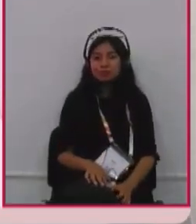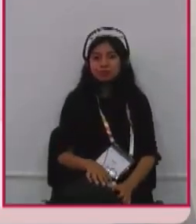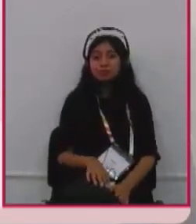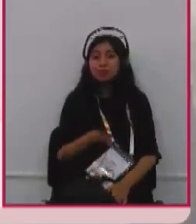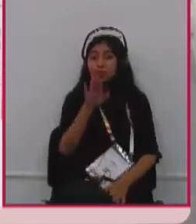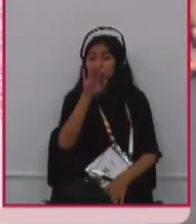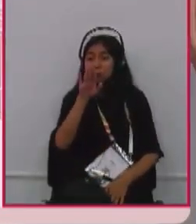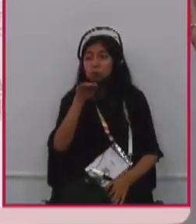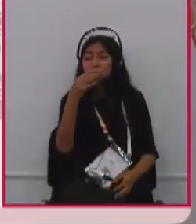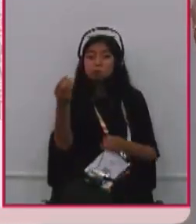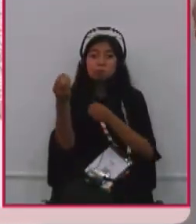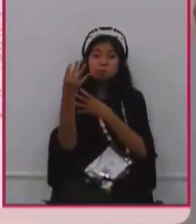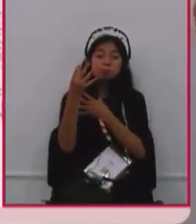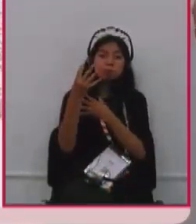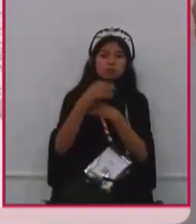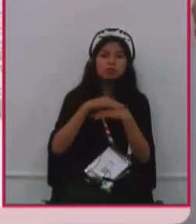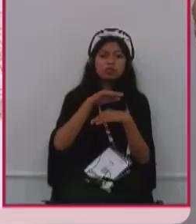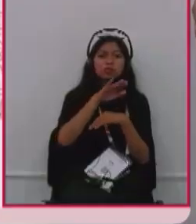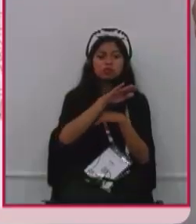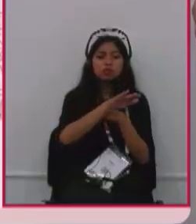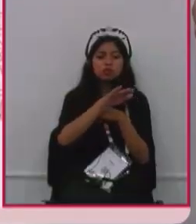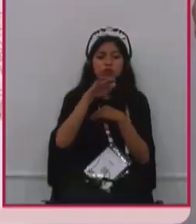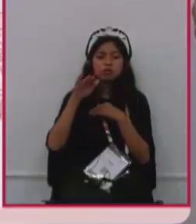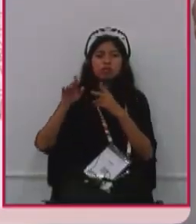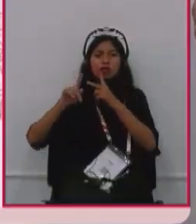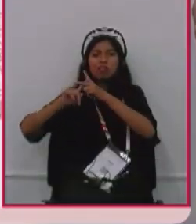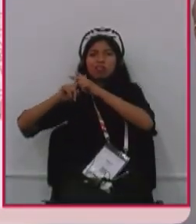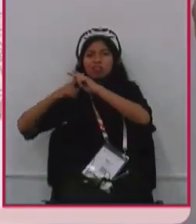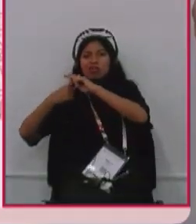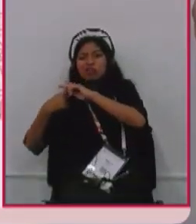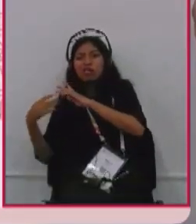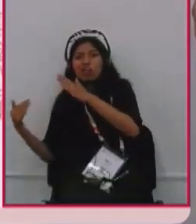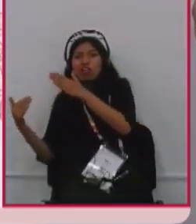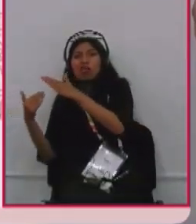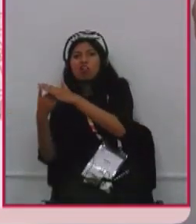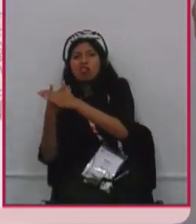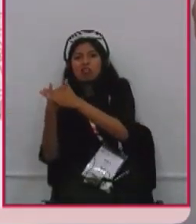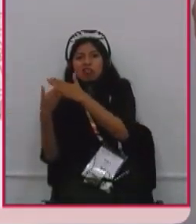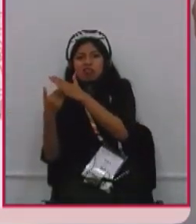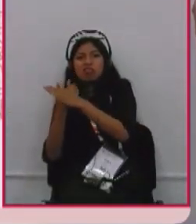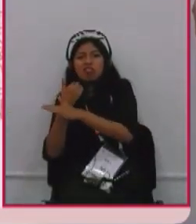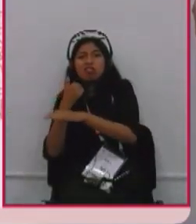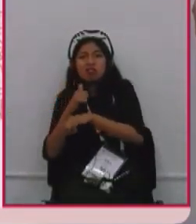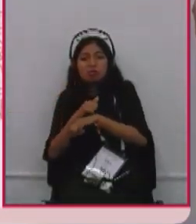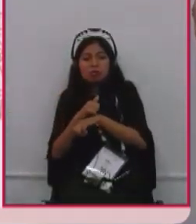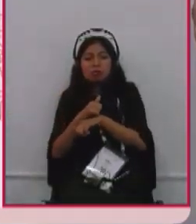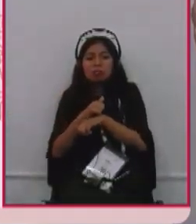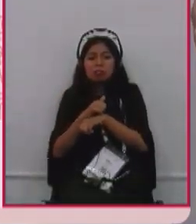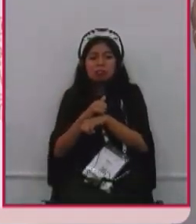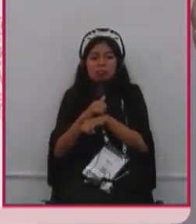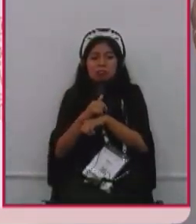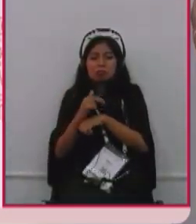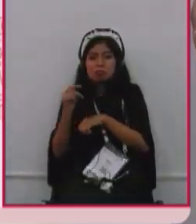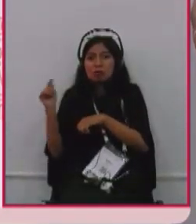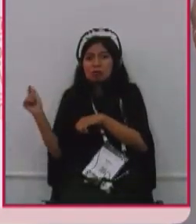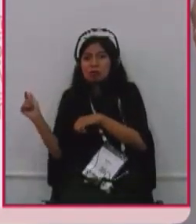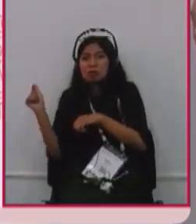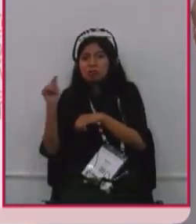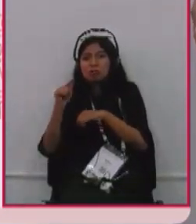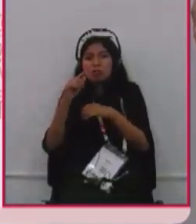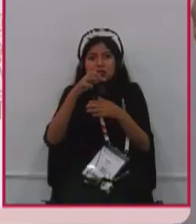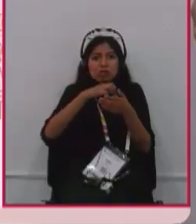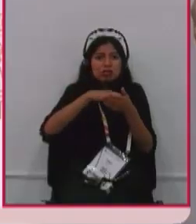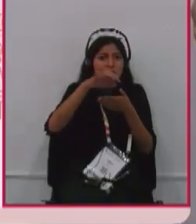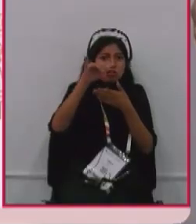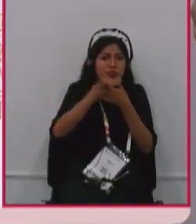Tú comentaste, si ustedes tuvieran que empezar nuevamente a licitar Carachugo, ¿harían directamente injection leaching de frente